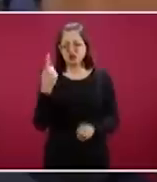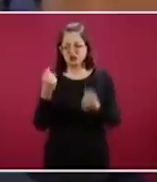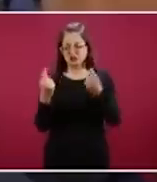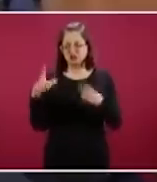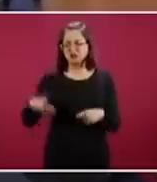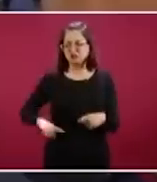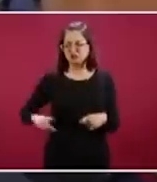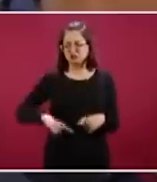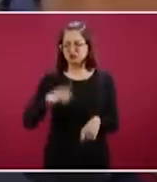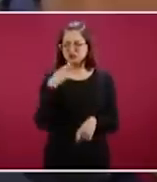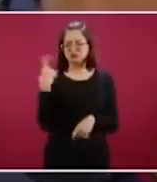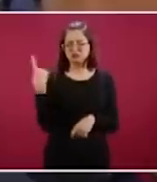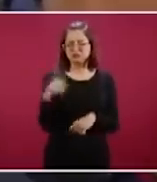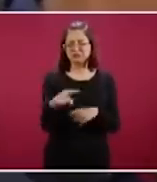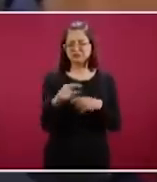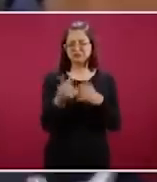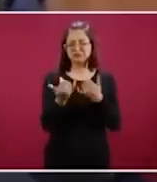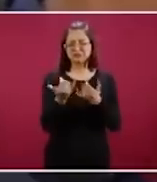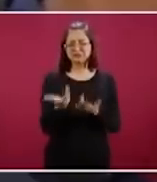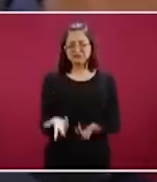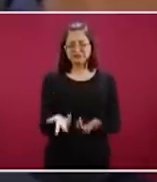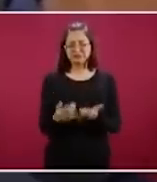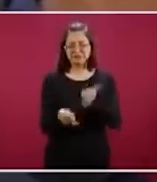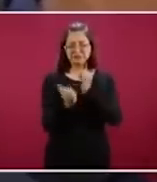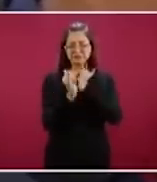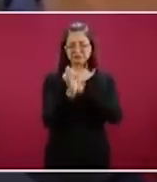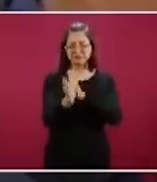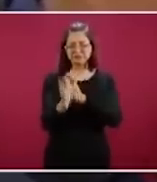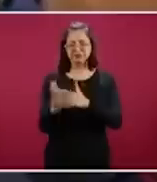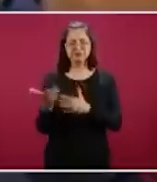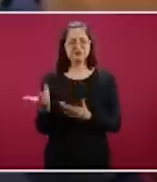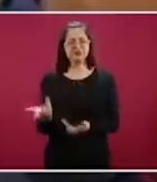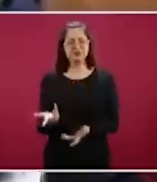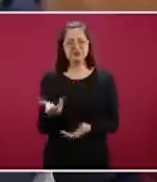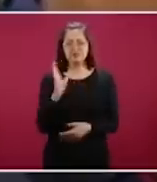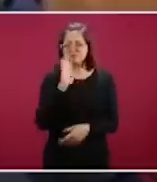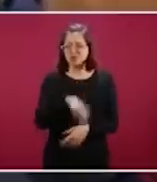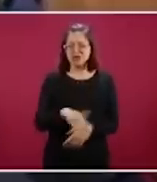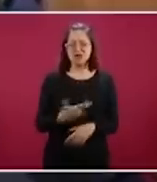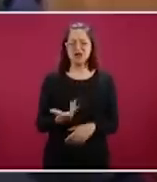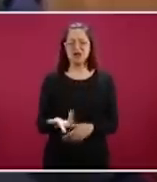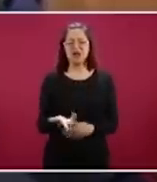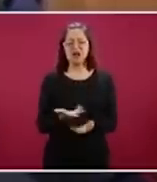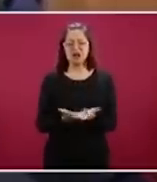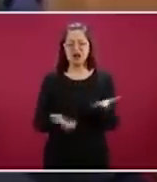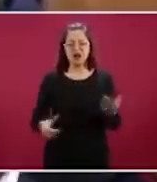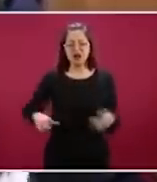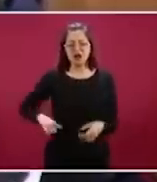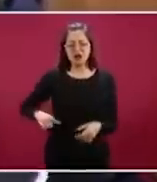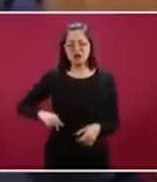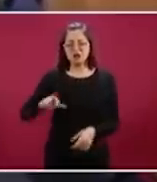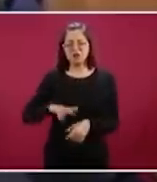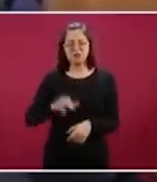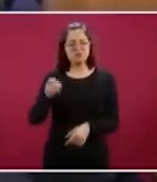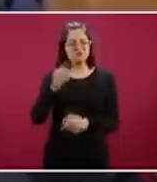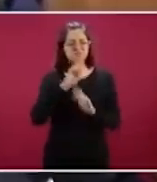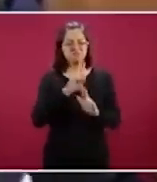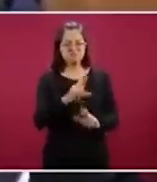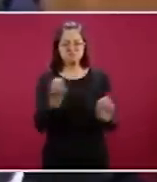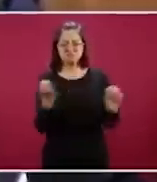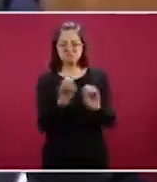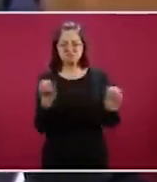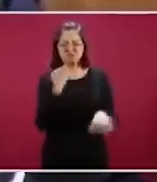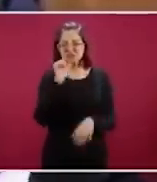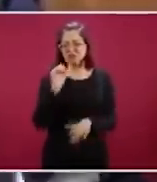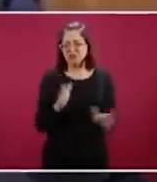por fraude y todo lo que se había dado en esta pasada administración. El actual gobernador no dio respuesta estando ahí a